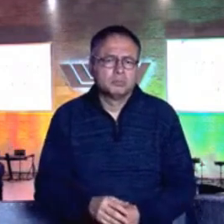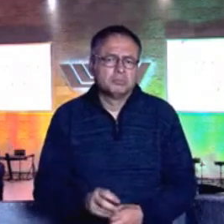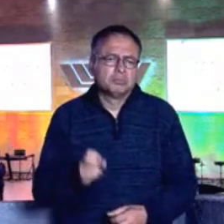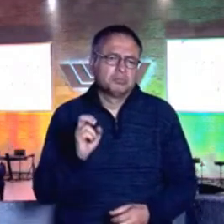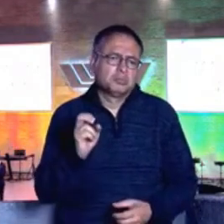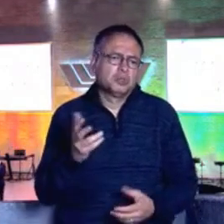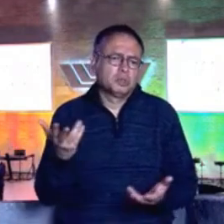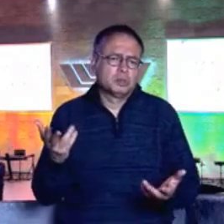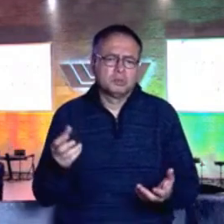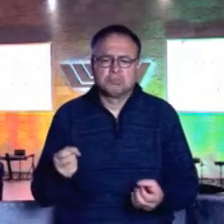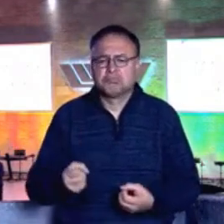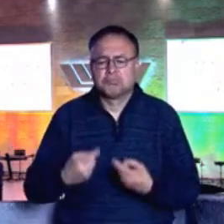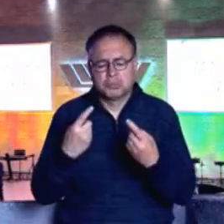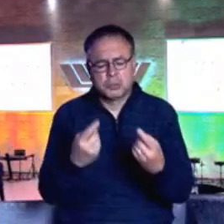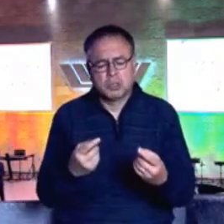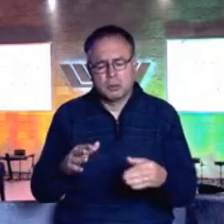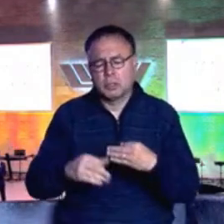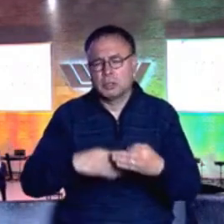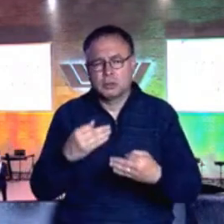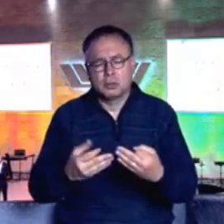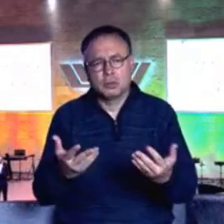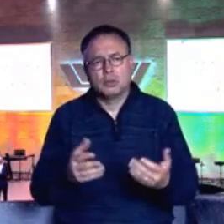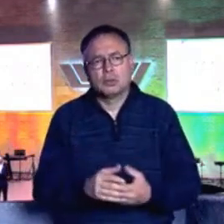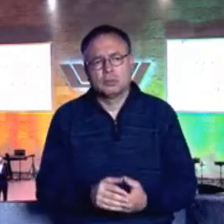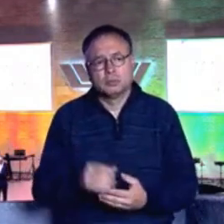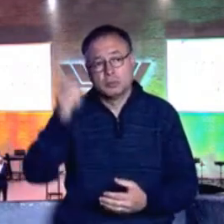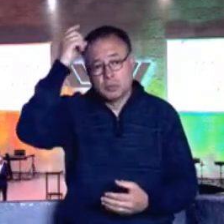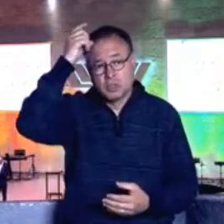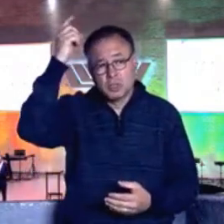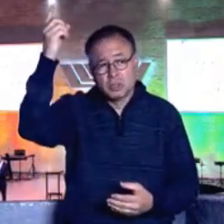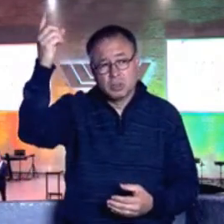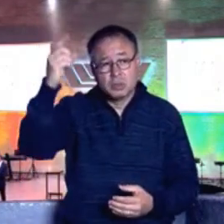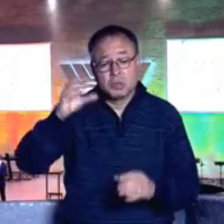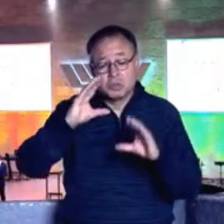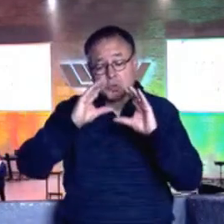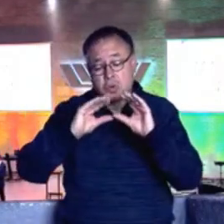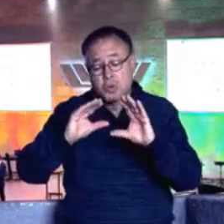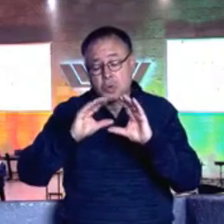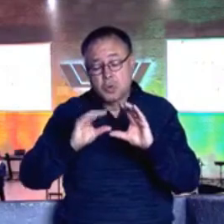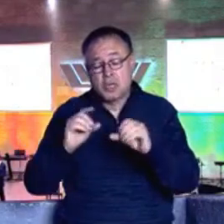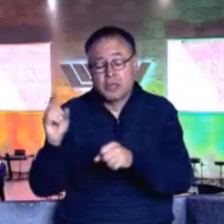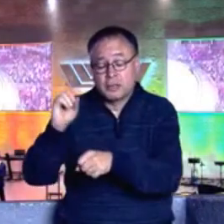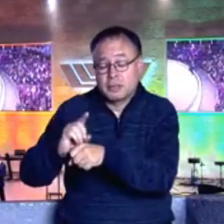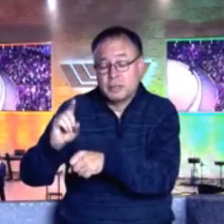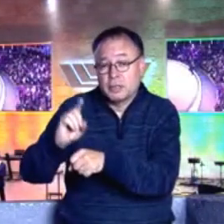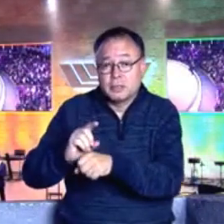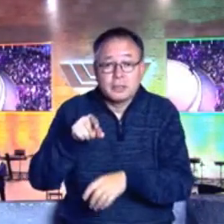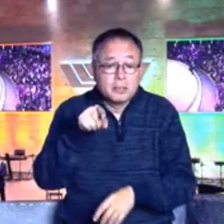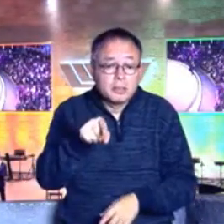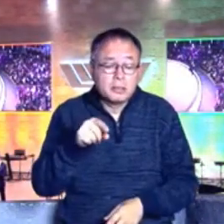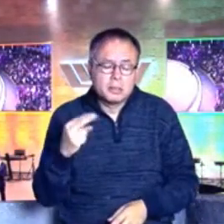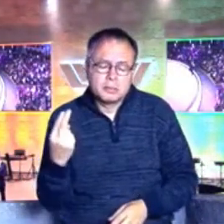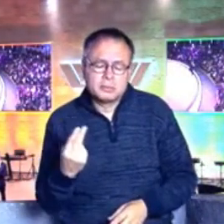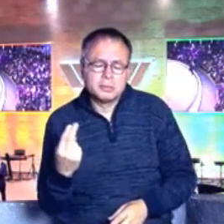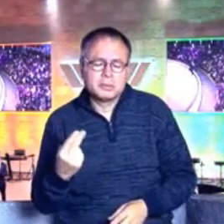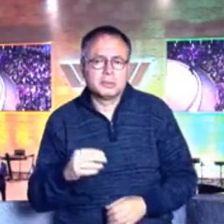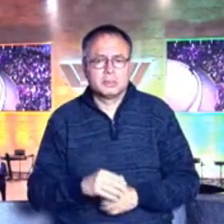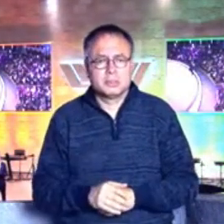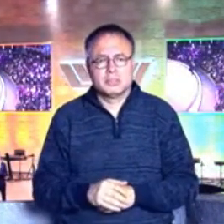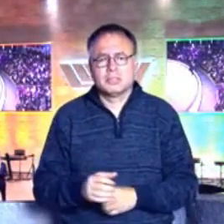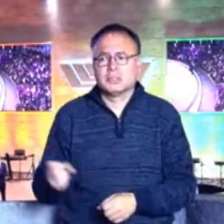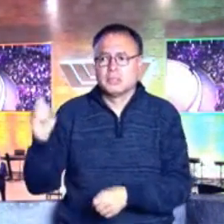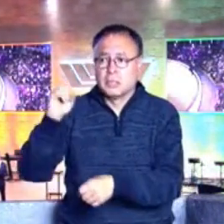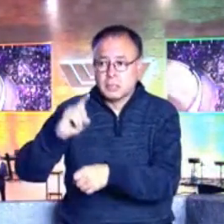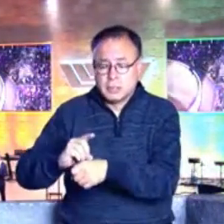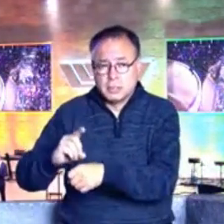necesitas Así que Dios se encarga de ti cada día de tus necesidades todos los días